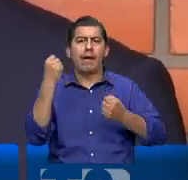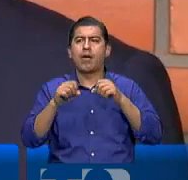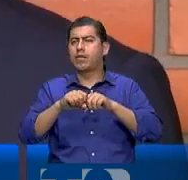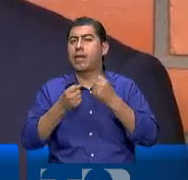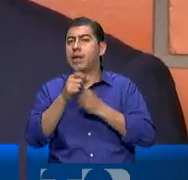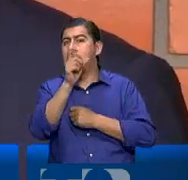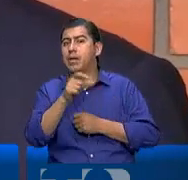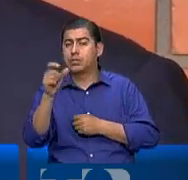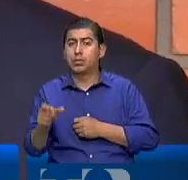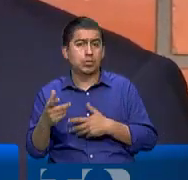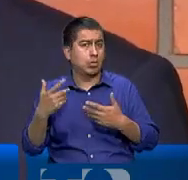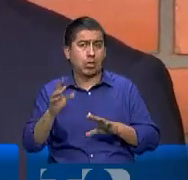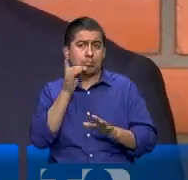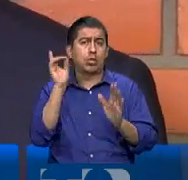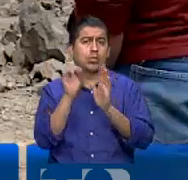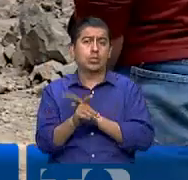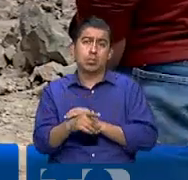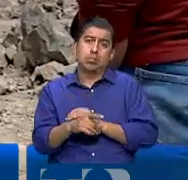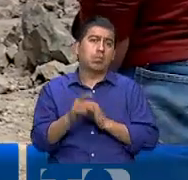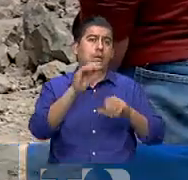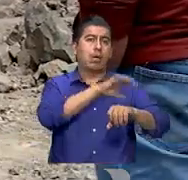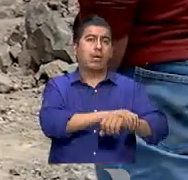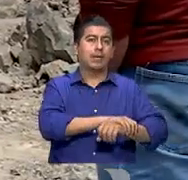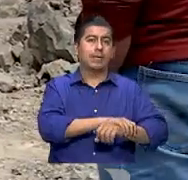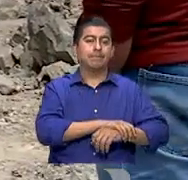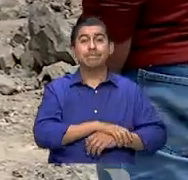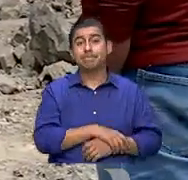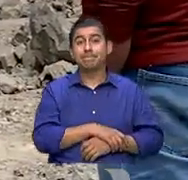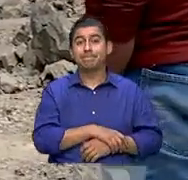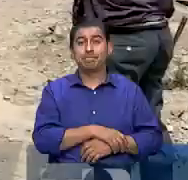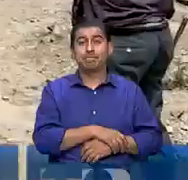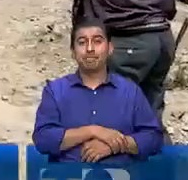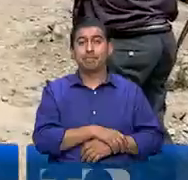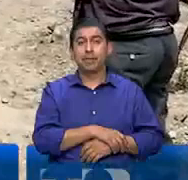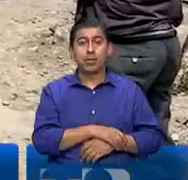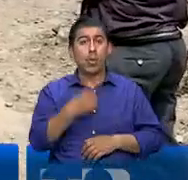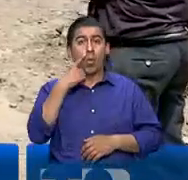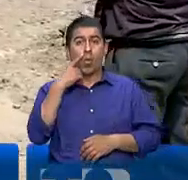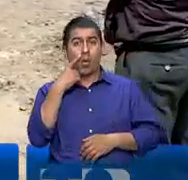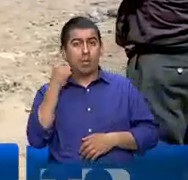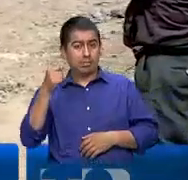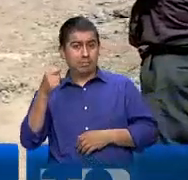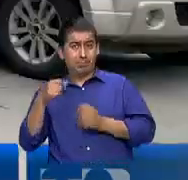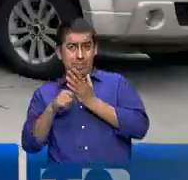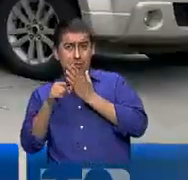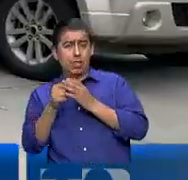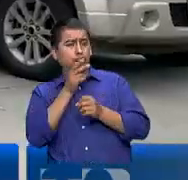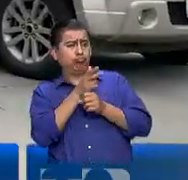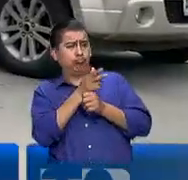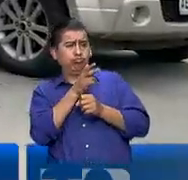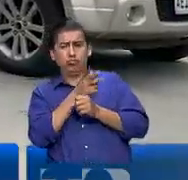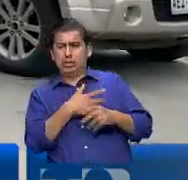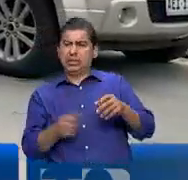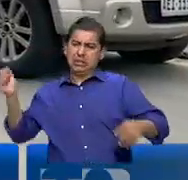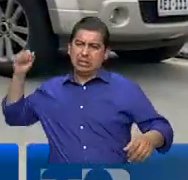sector y también a la infraestructura de la red vial estatal. Uno de los trabajadores del ministerio que intentó grabar lo que ocurre fue golpeado y su teléfono celular